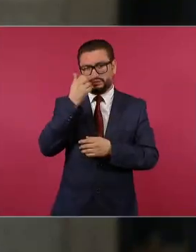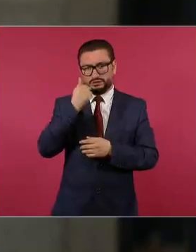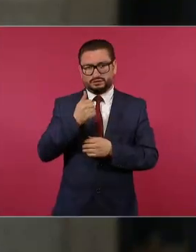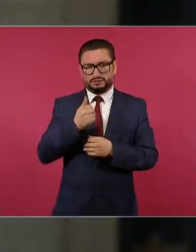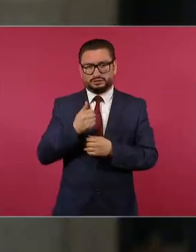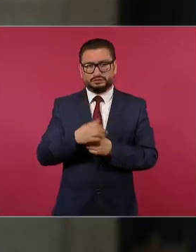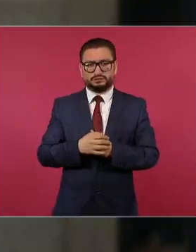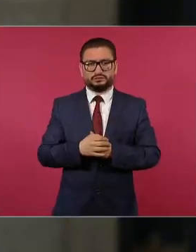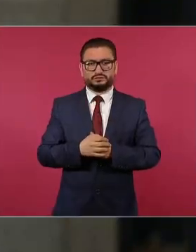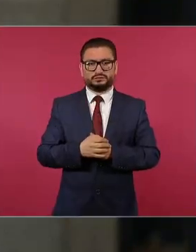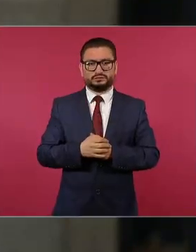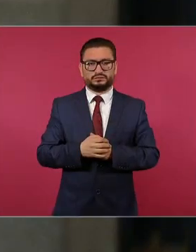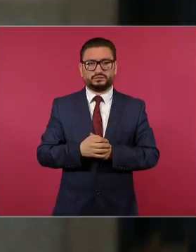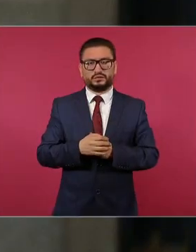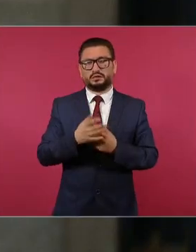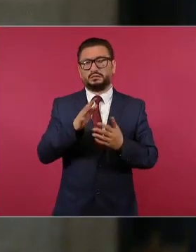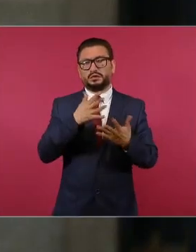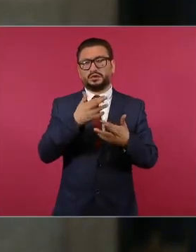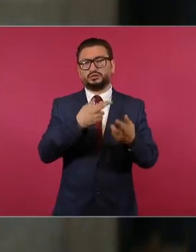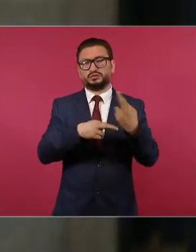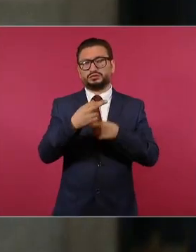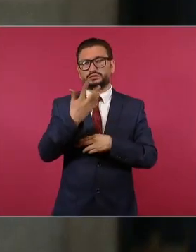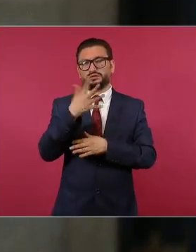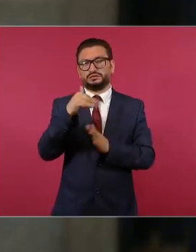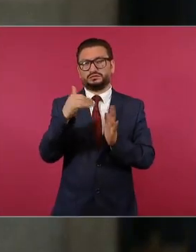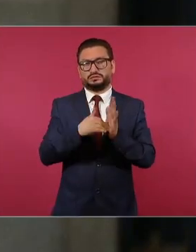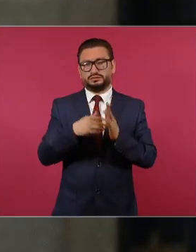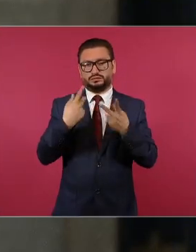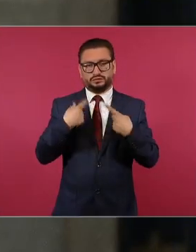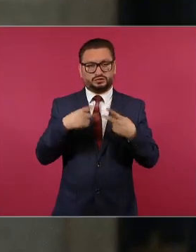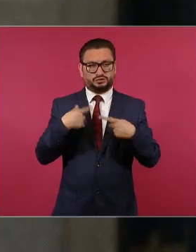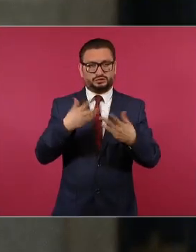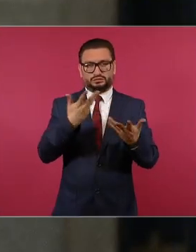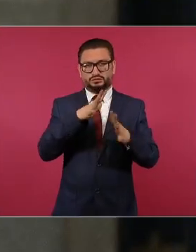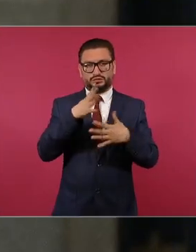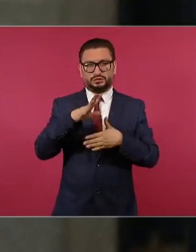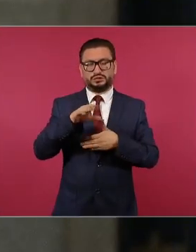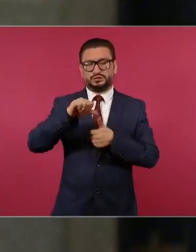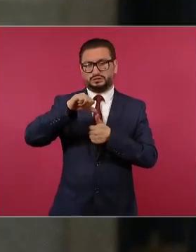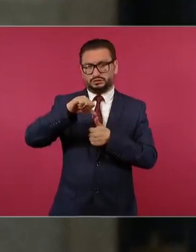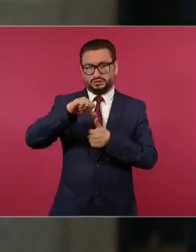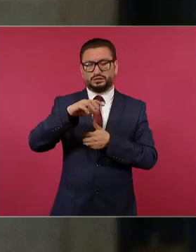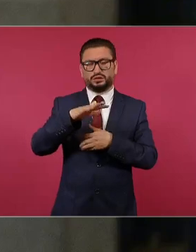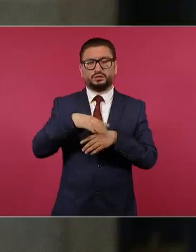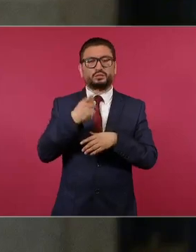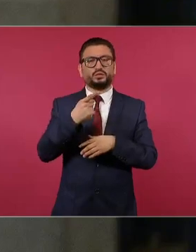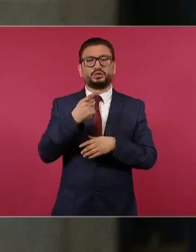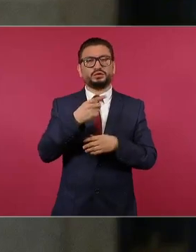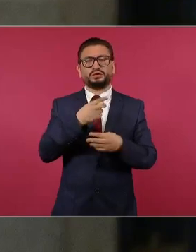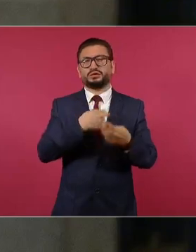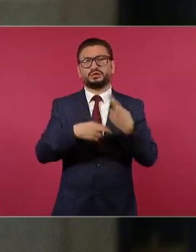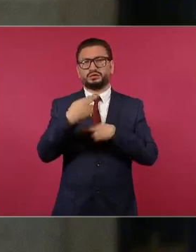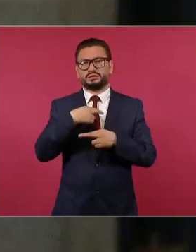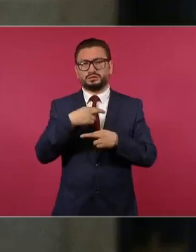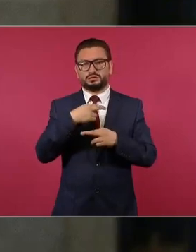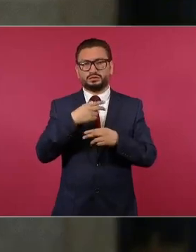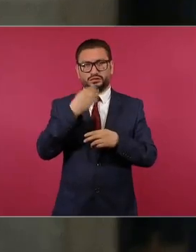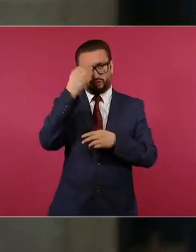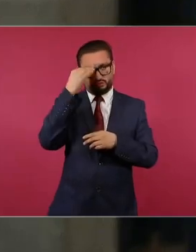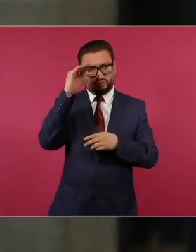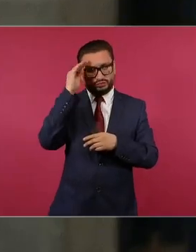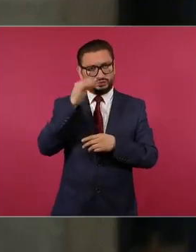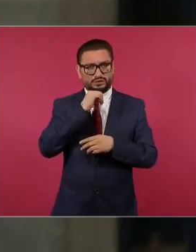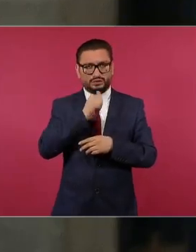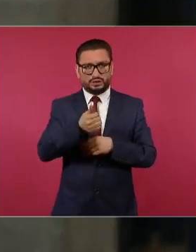solamente se han retornado como 10.000 personas sí. Este mes, y la mayoría centroamericanas. porque ya no se retornan ni